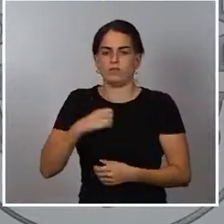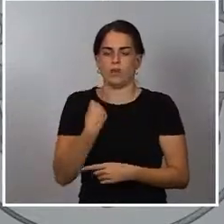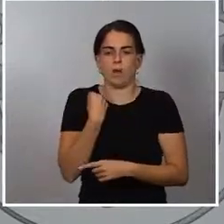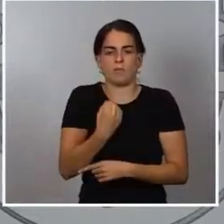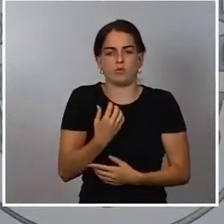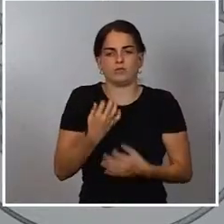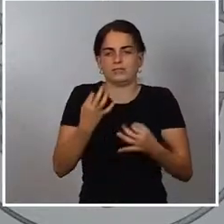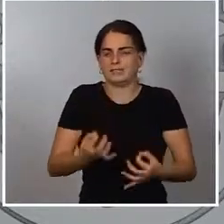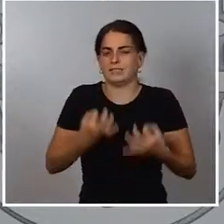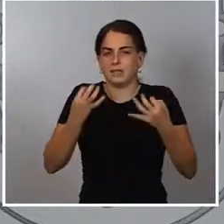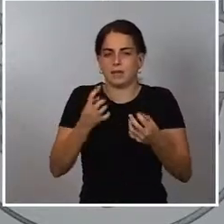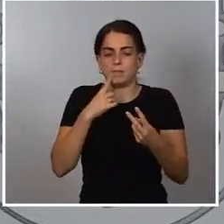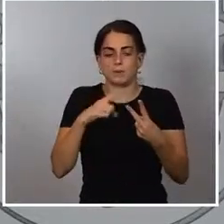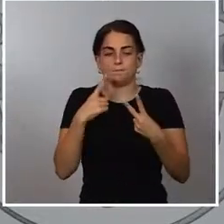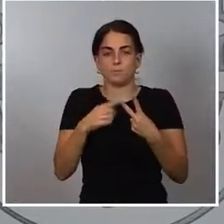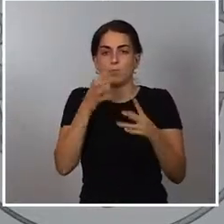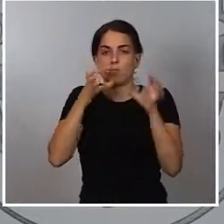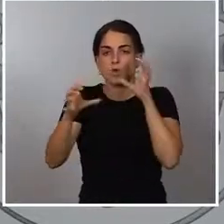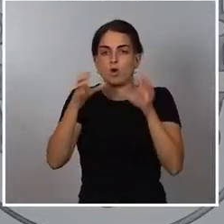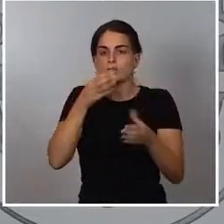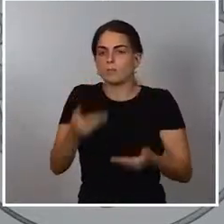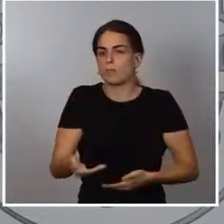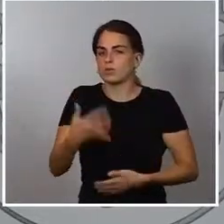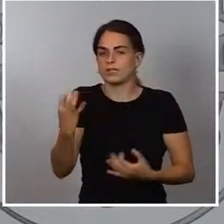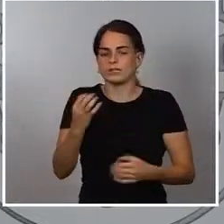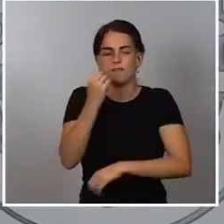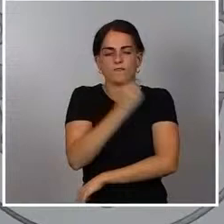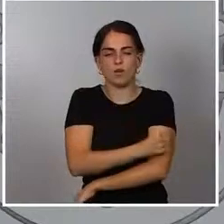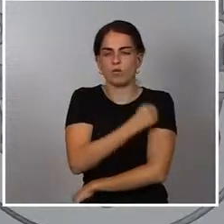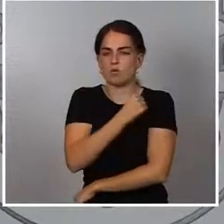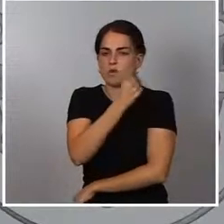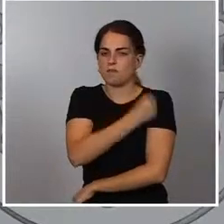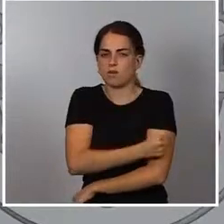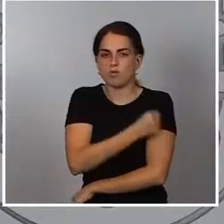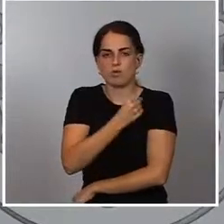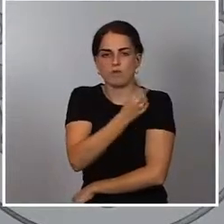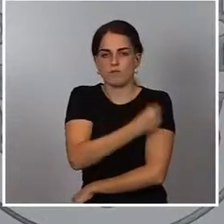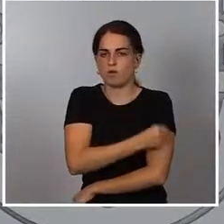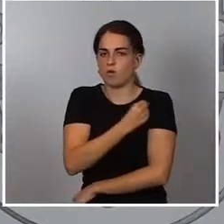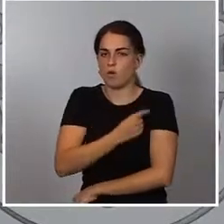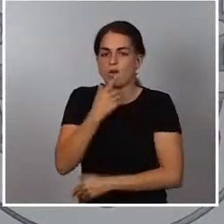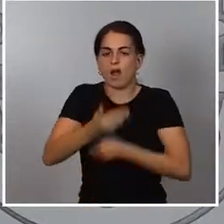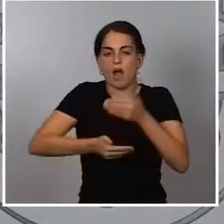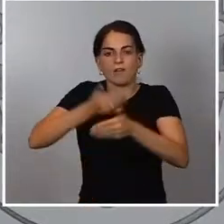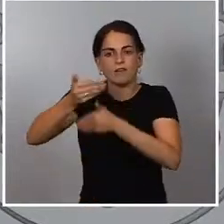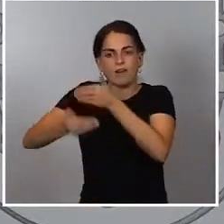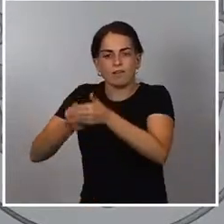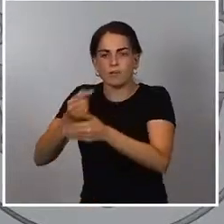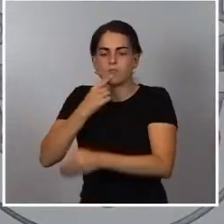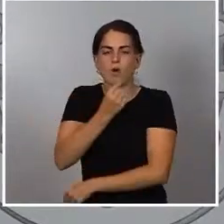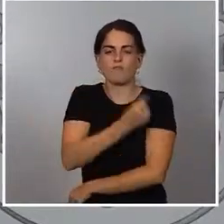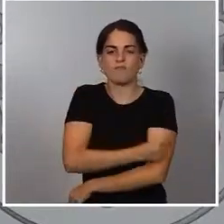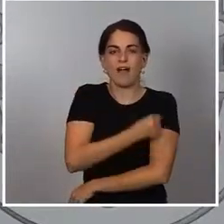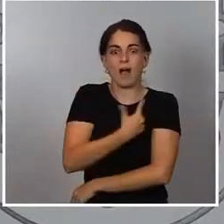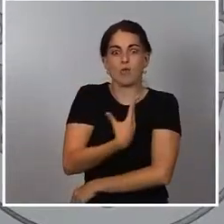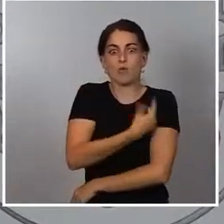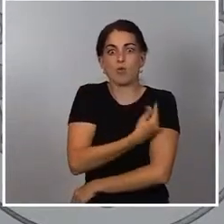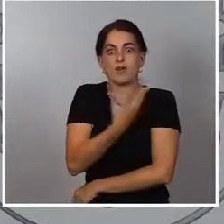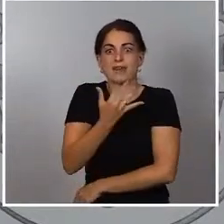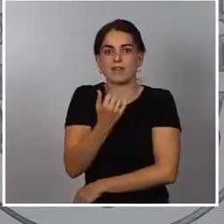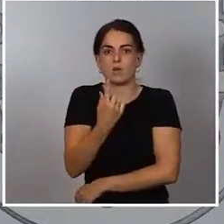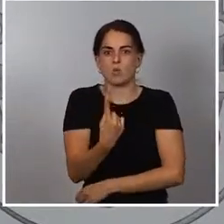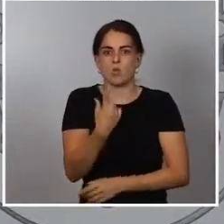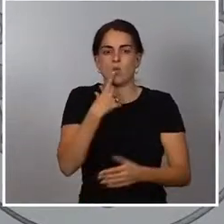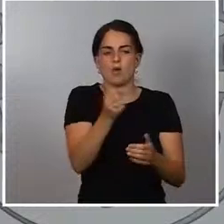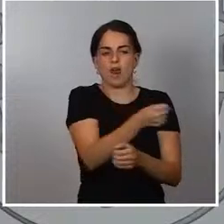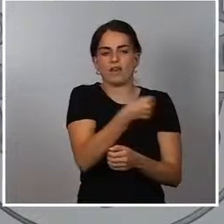importante es vacunar vacunar y vacunar lo importante es avanzar que ninguna vacuna aquí ninguna vacuna se quede en nevera que todas